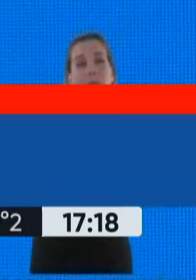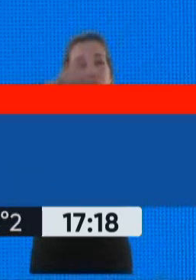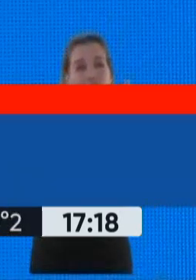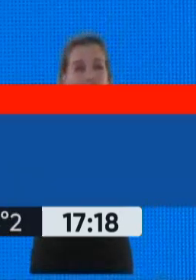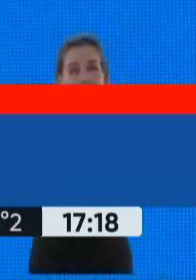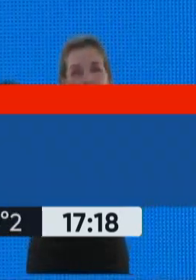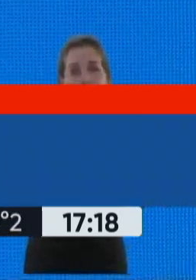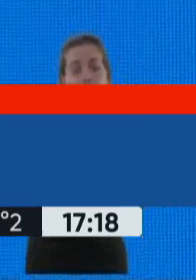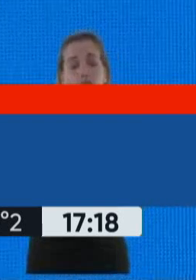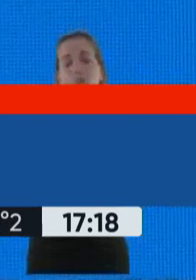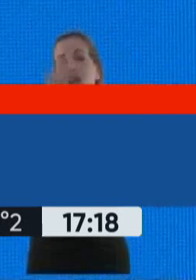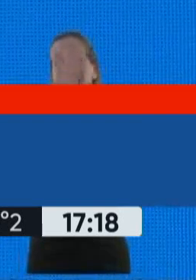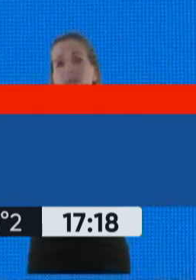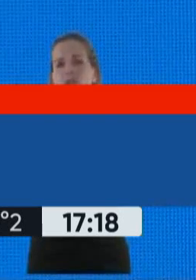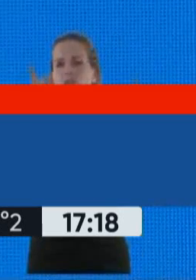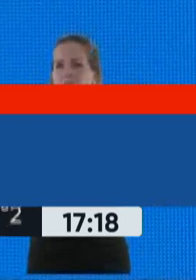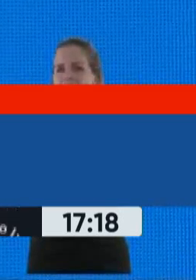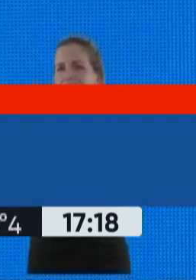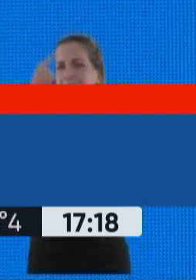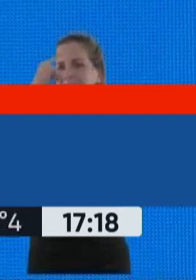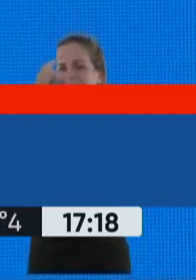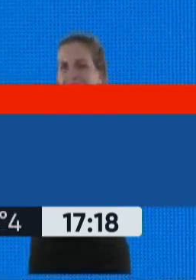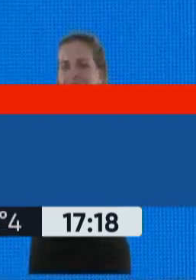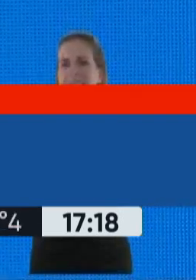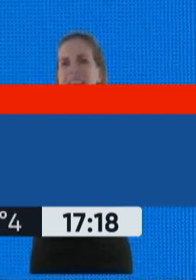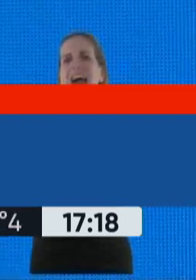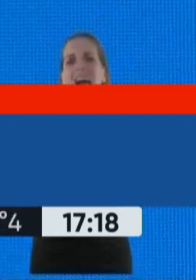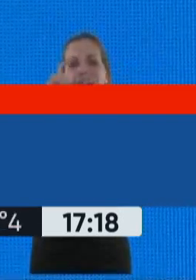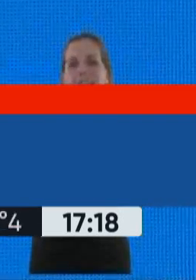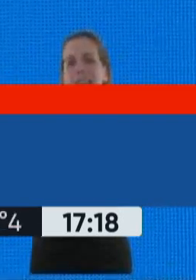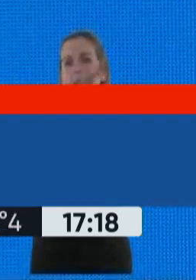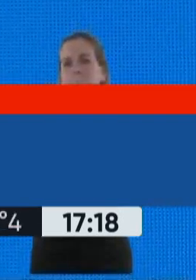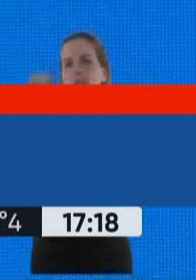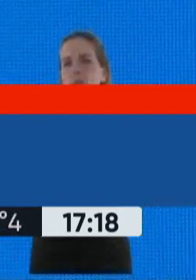talentos increíbles en el arte, en la pintura,